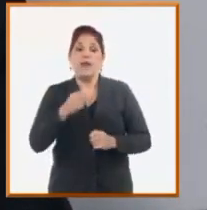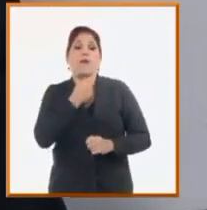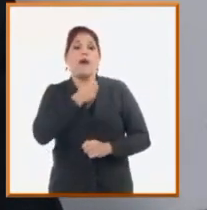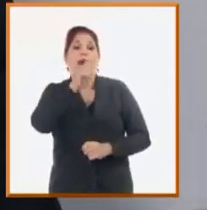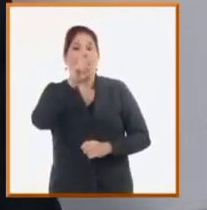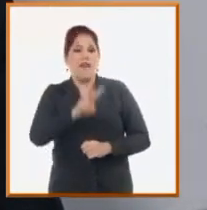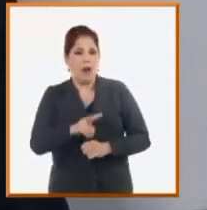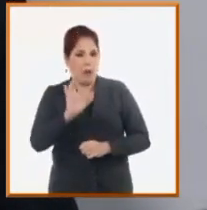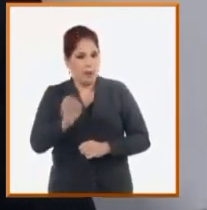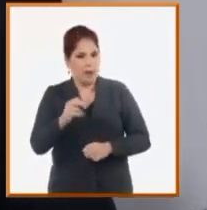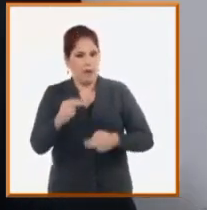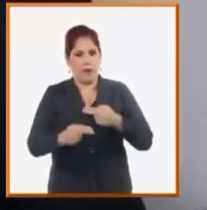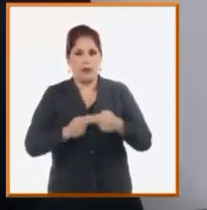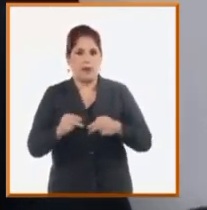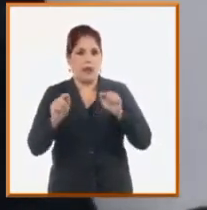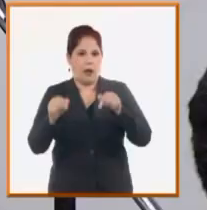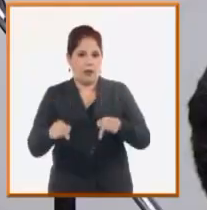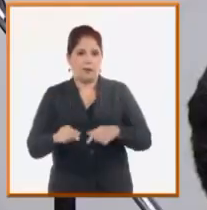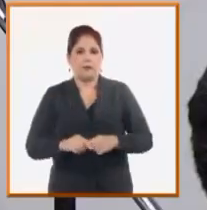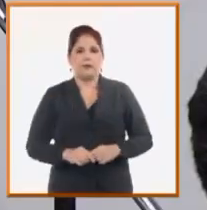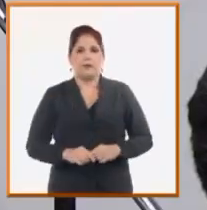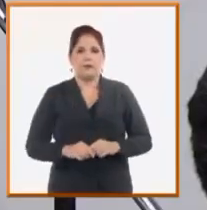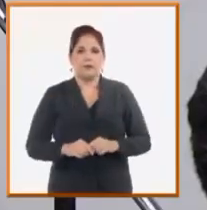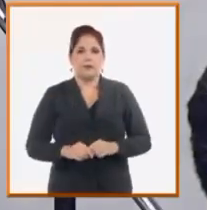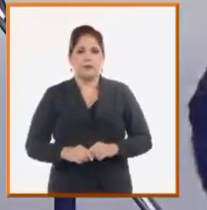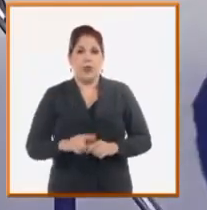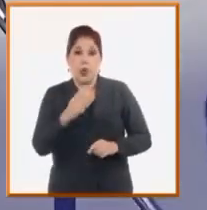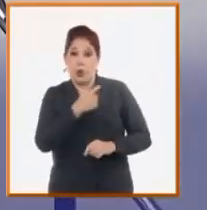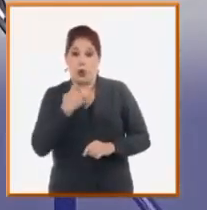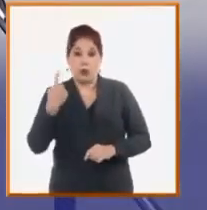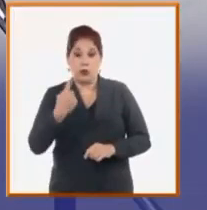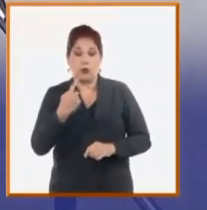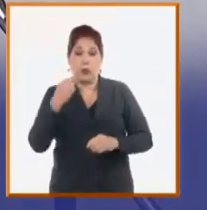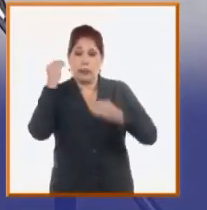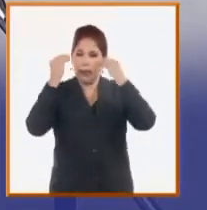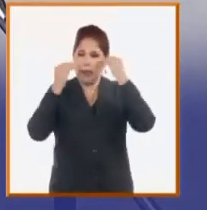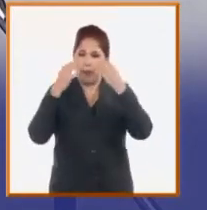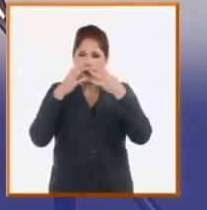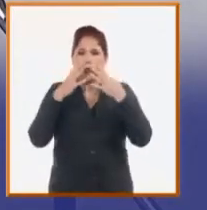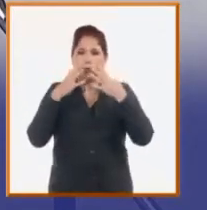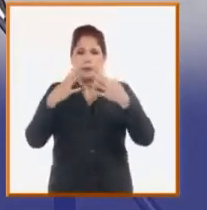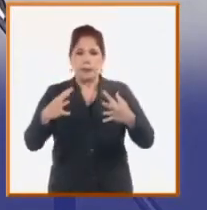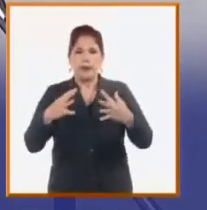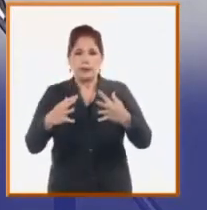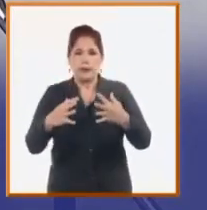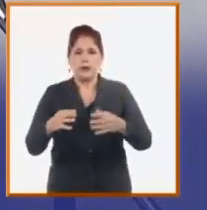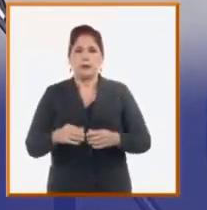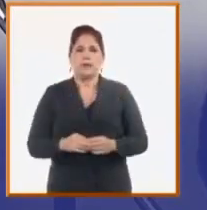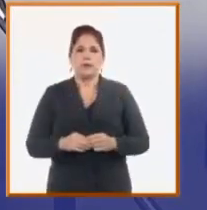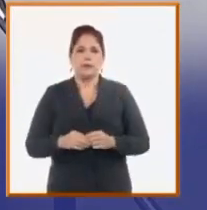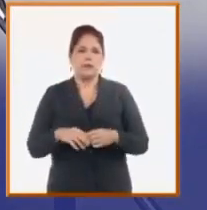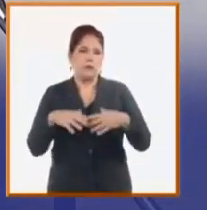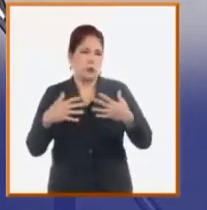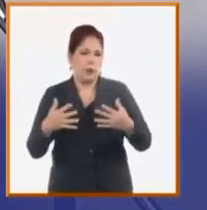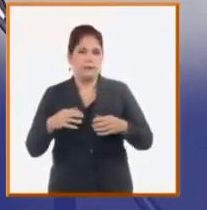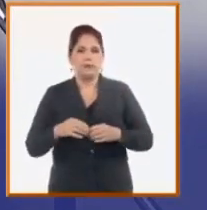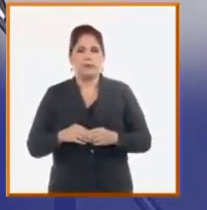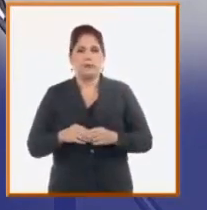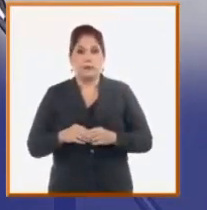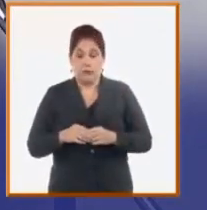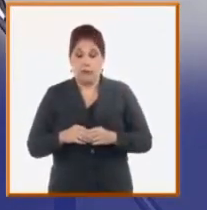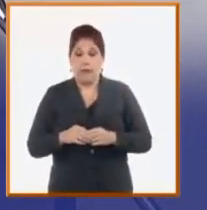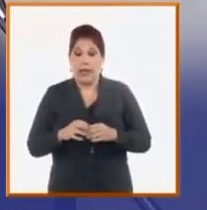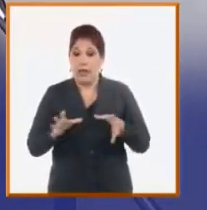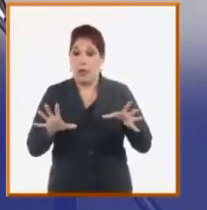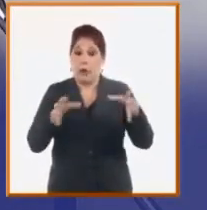lo que está ocurriendo con ellos. Hasta aquí, muchas gracias. Nosotros consideramos muy importante destacar que la